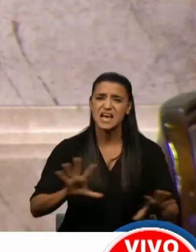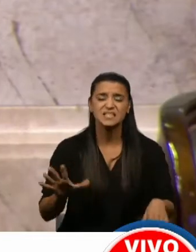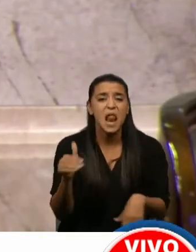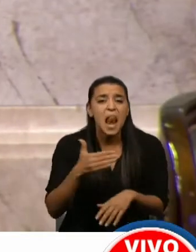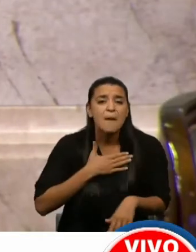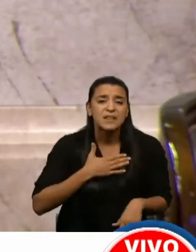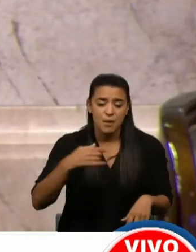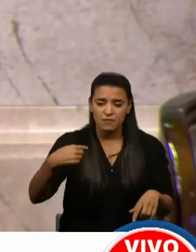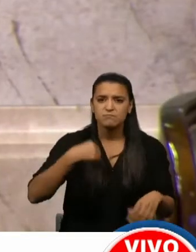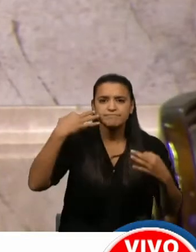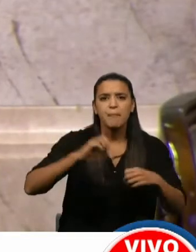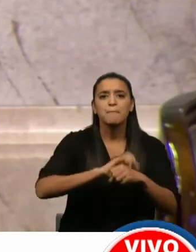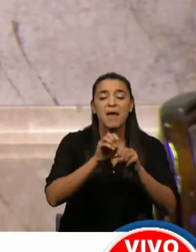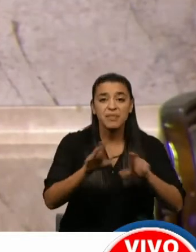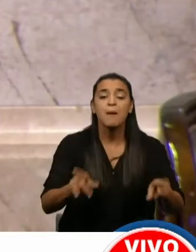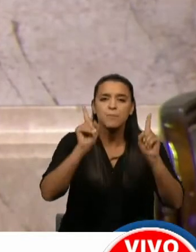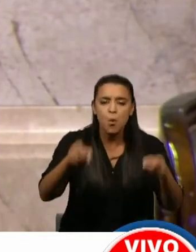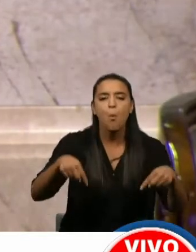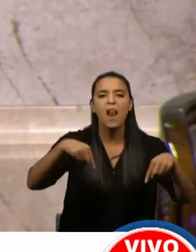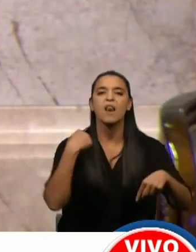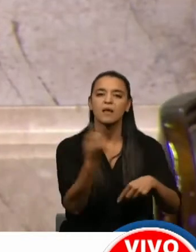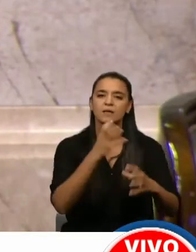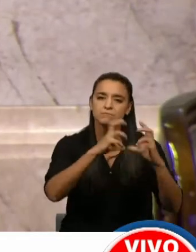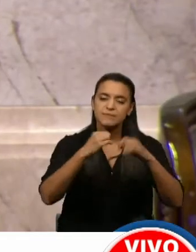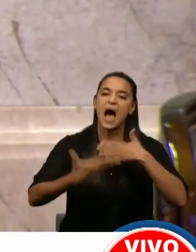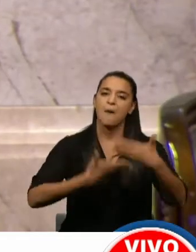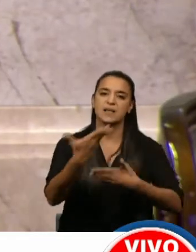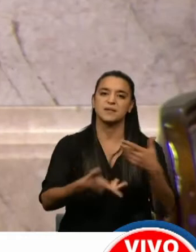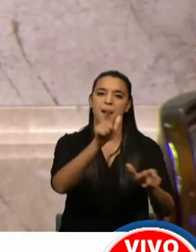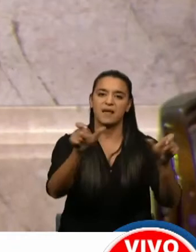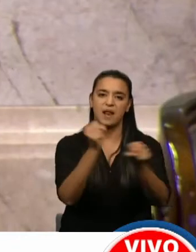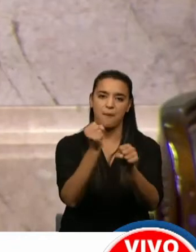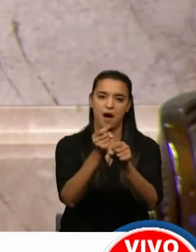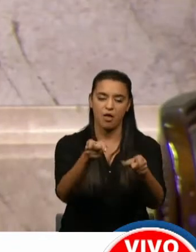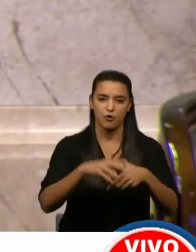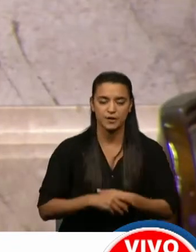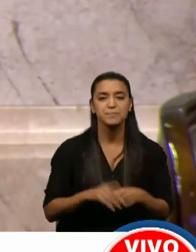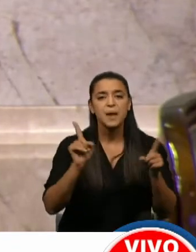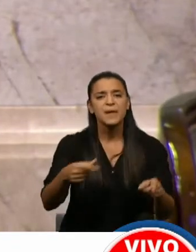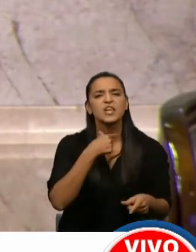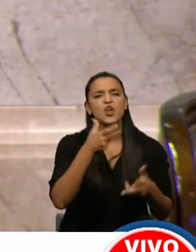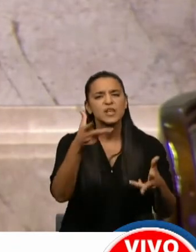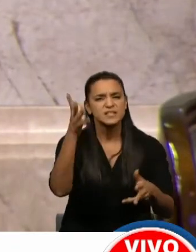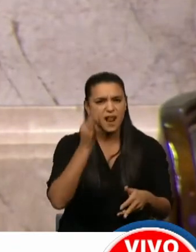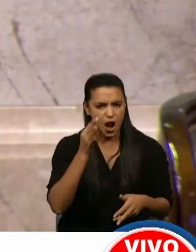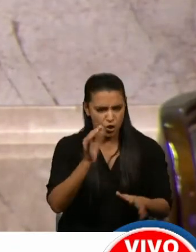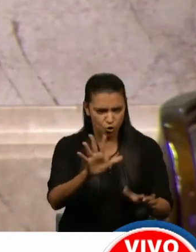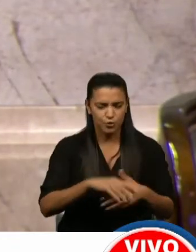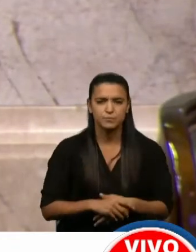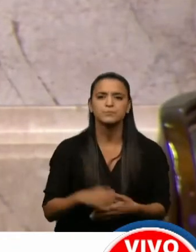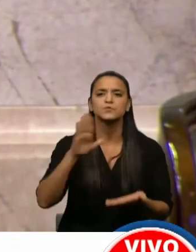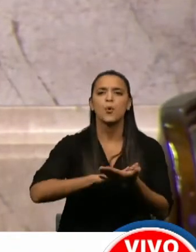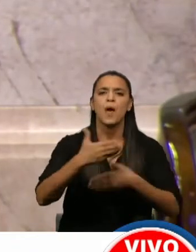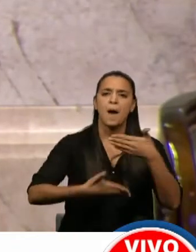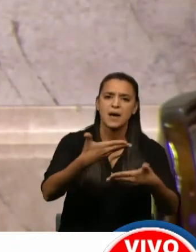nosotros nos tocó la pandemia, pero sin embargo estamos discutiendo un avance para los trabajadores. No quiero dejar de mencionar una cuestión, hablando